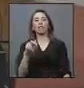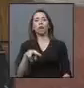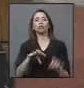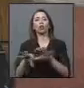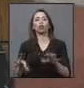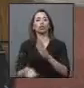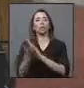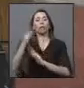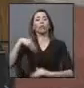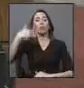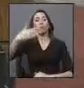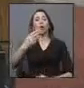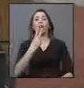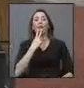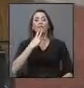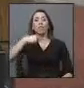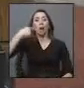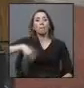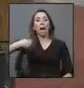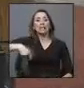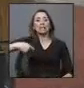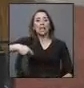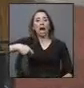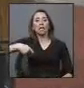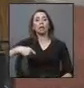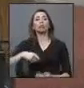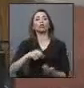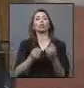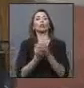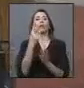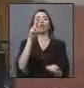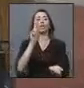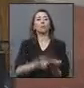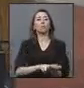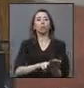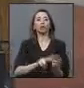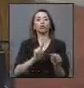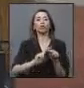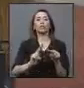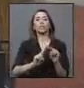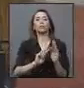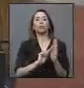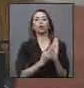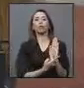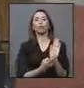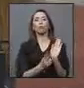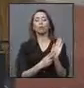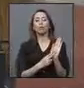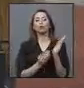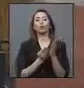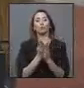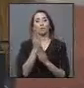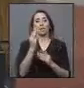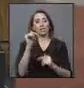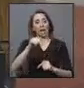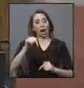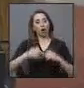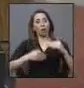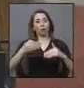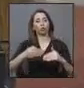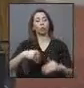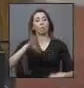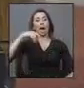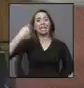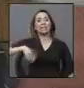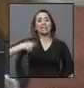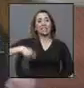las nuevas alzas y costos de la vida que traerán los nuevos gravámenes de la reforma tributaria que entra en vigor ahora y que